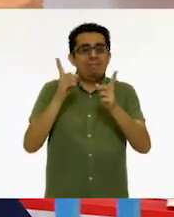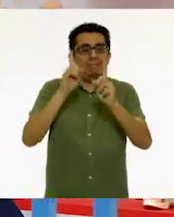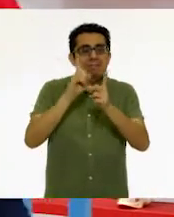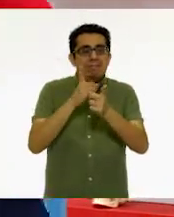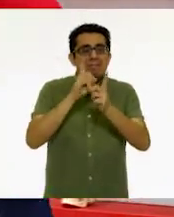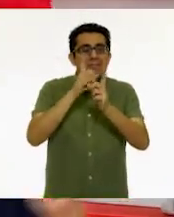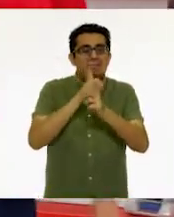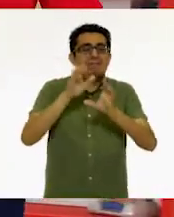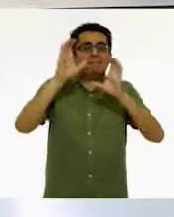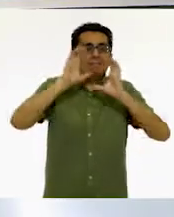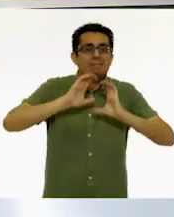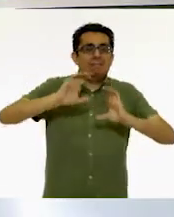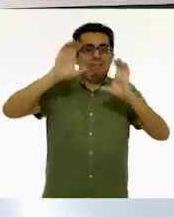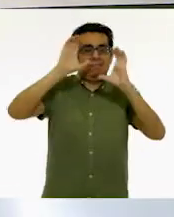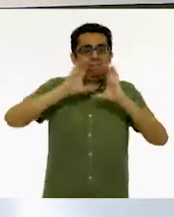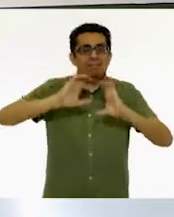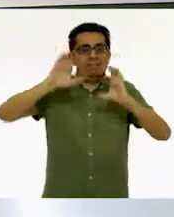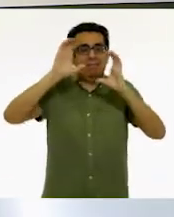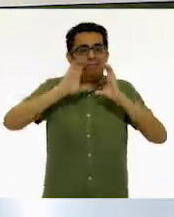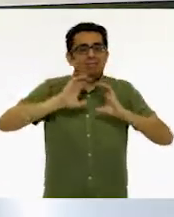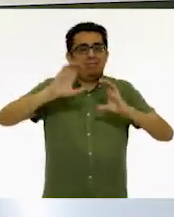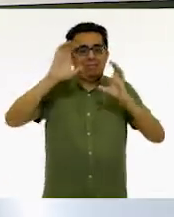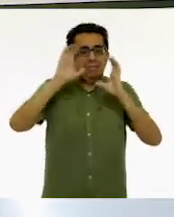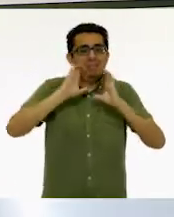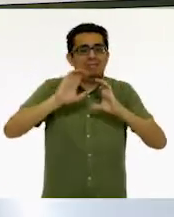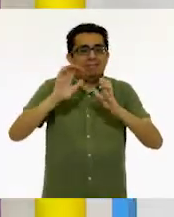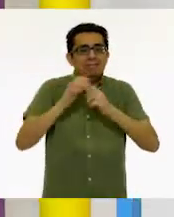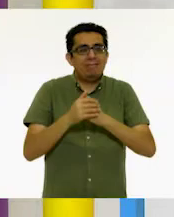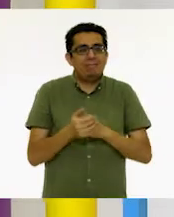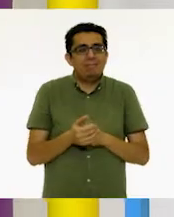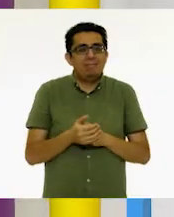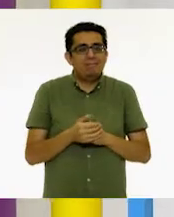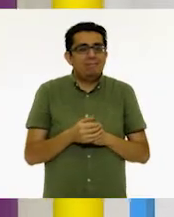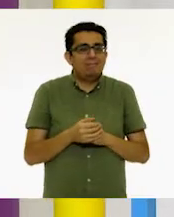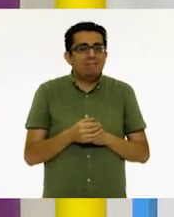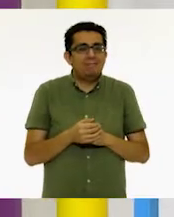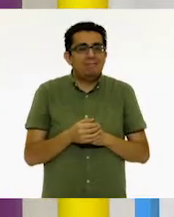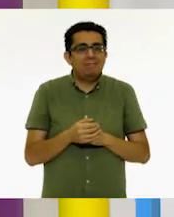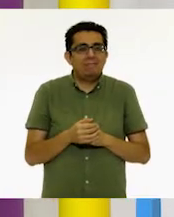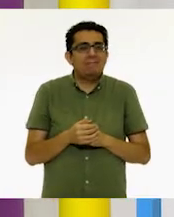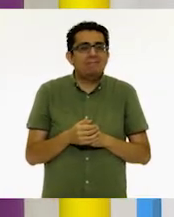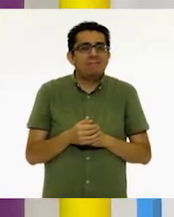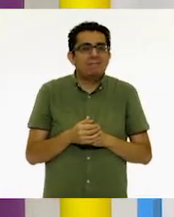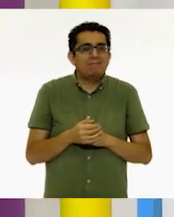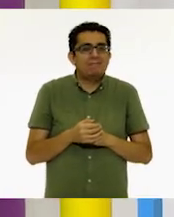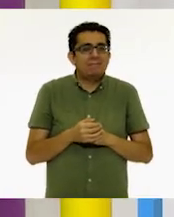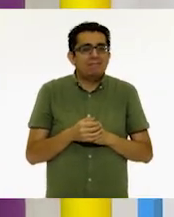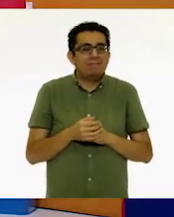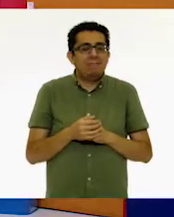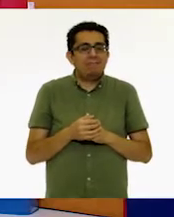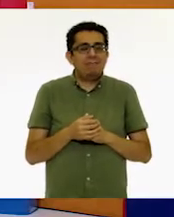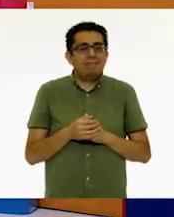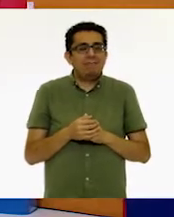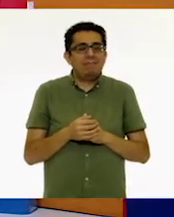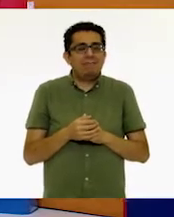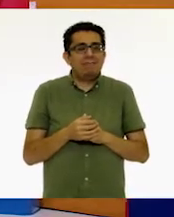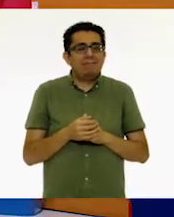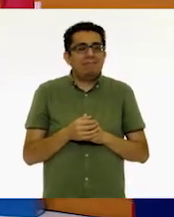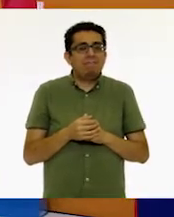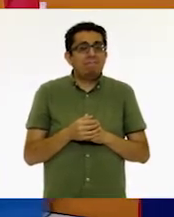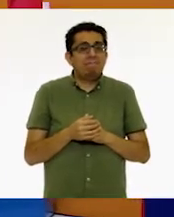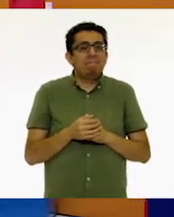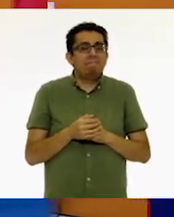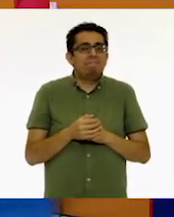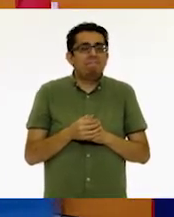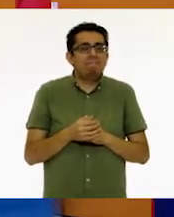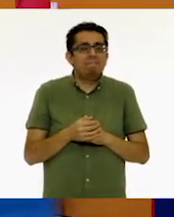Maridiusha, maridiusha, dubididu, dubididu. En el es muy